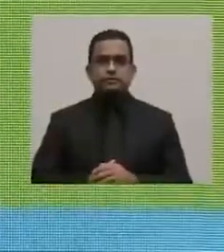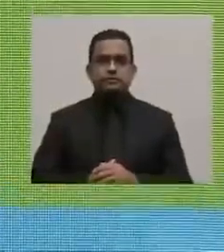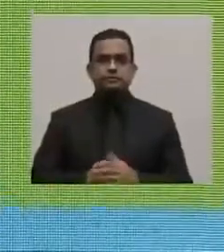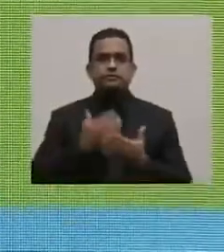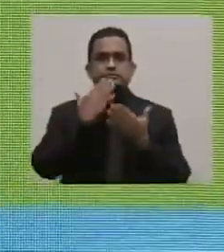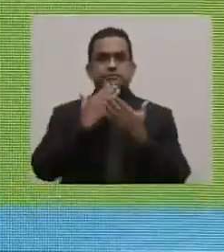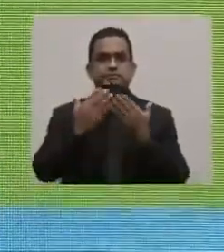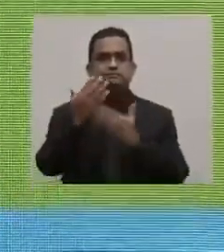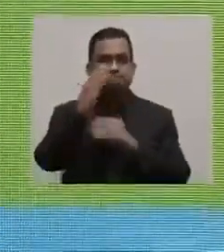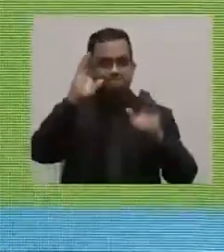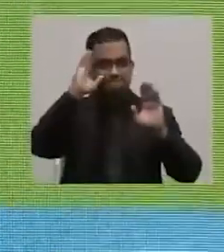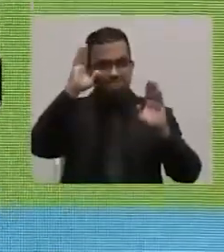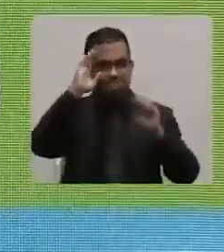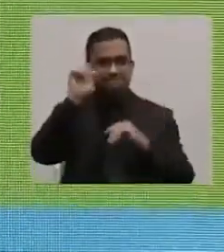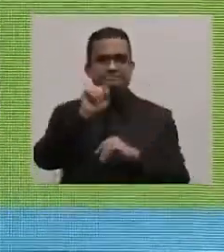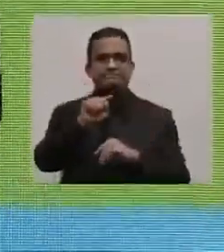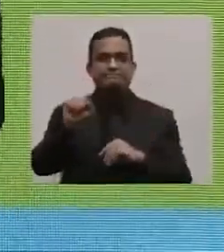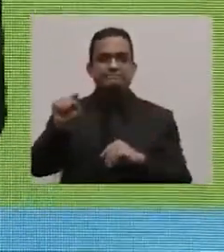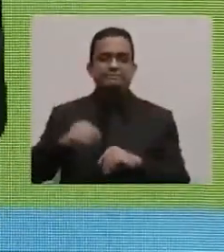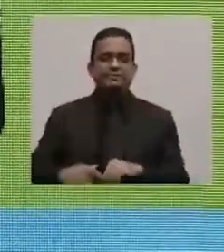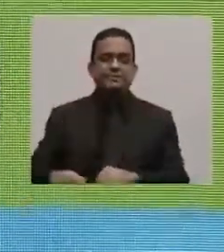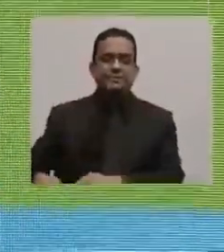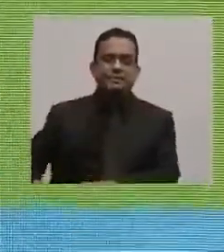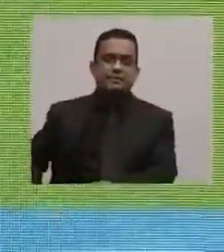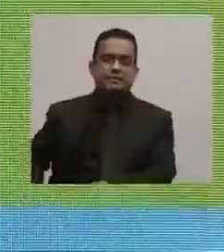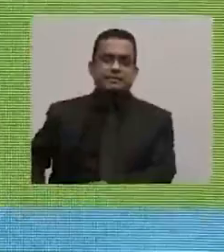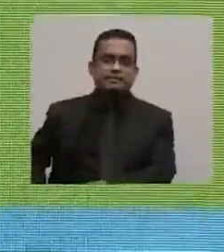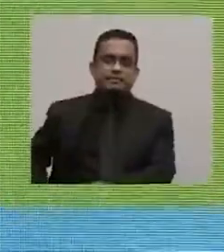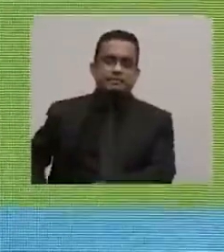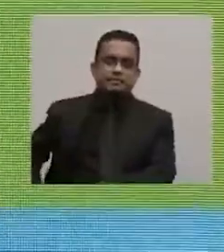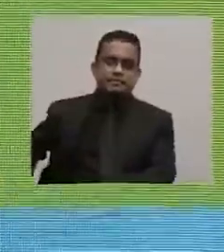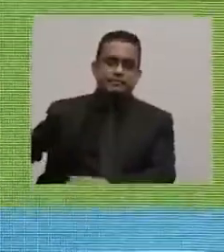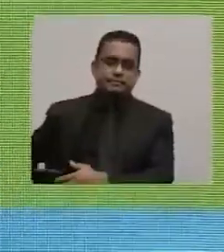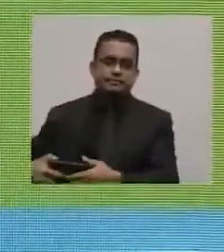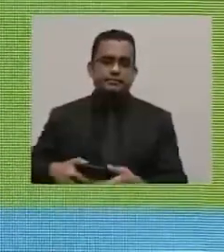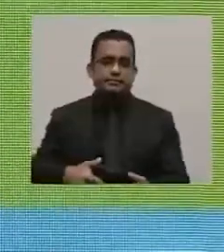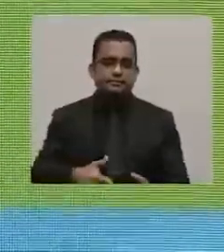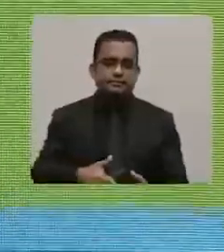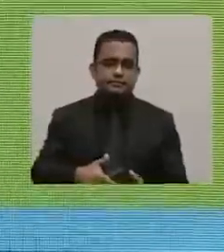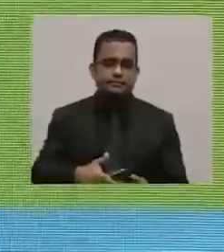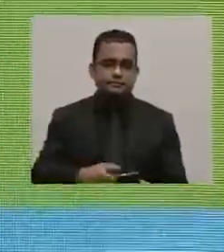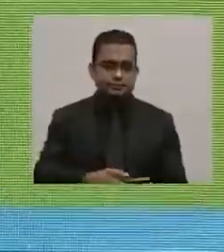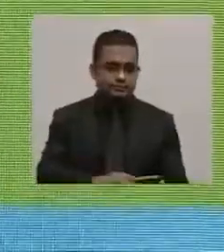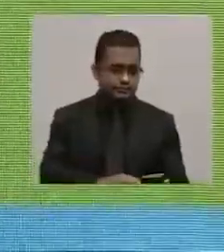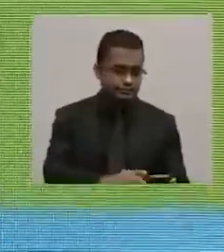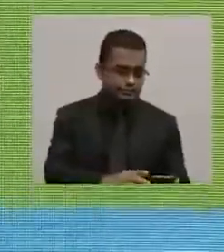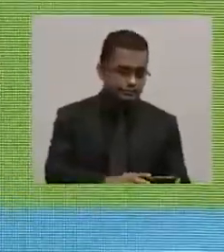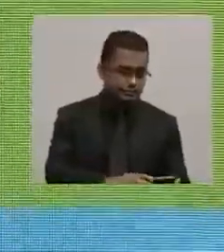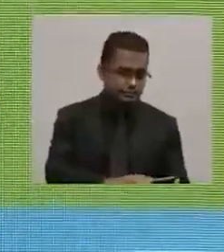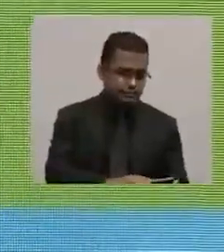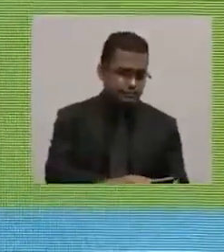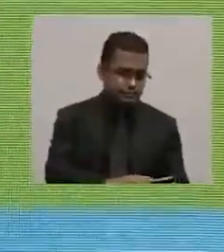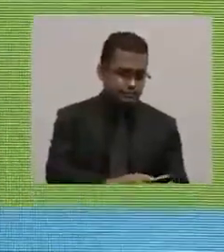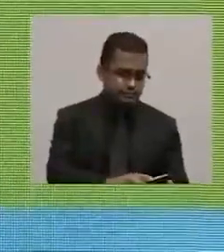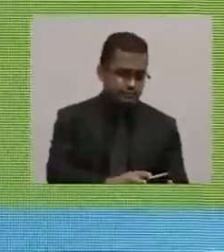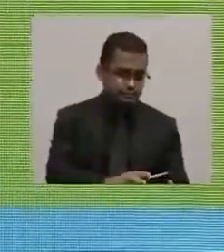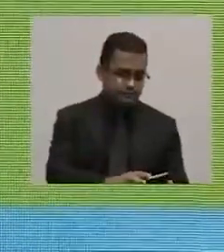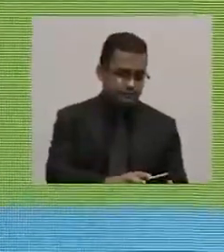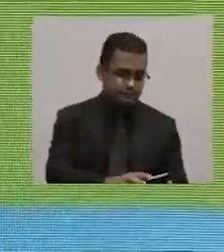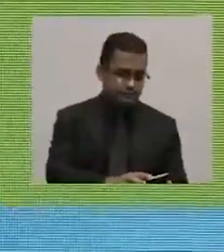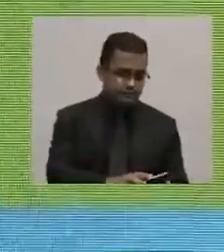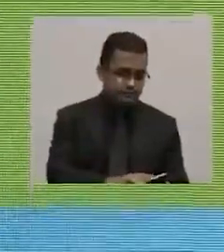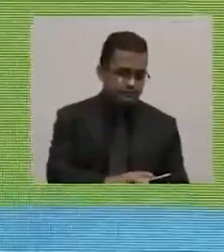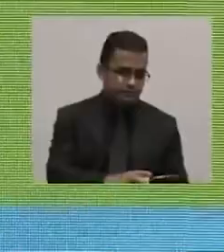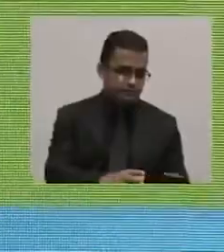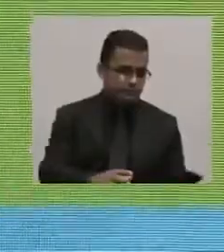Muy buenos días a los honorables magistrados Dolores Fernández, miembro titular del Pleno de la Junta